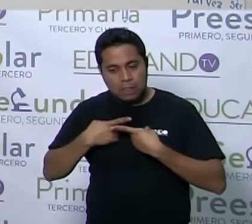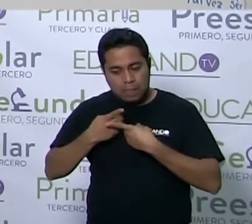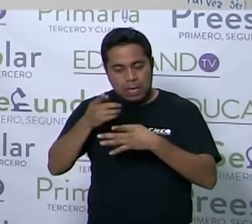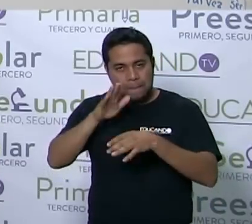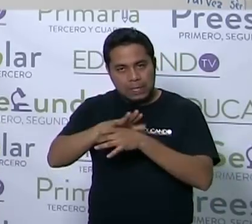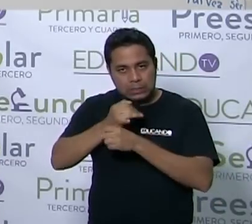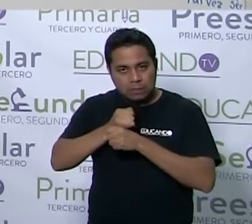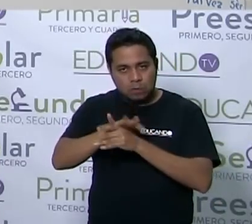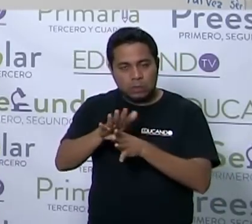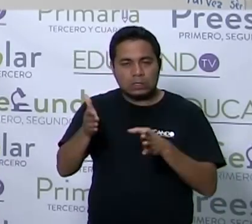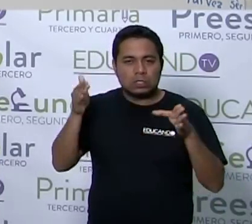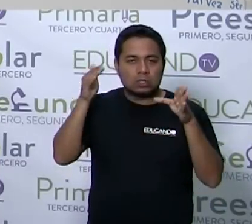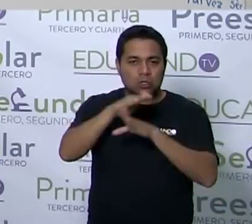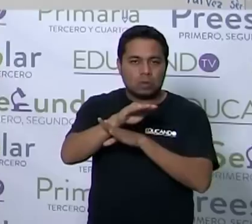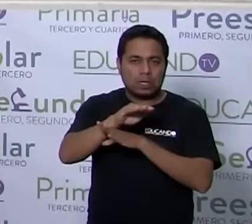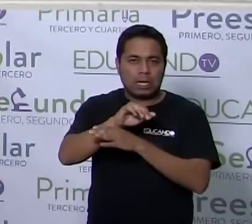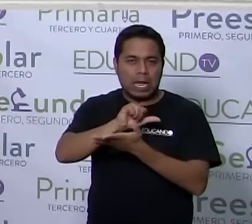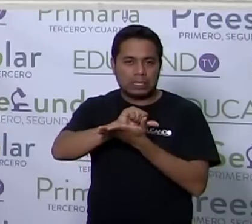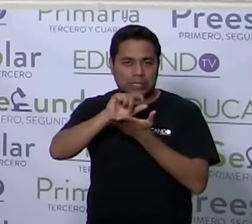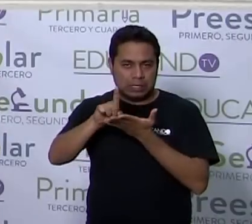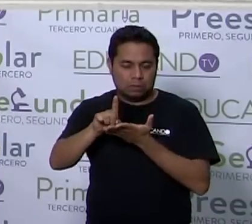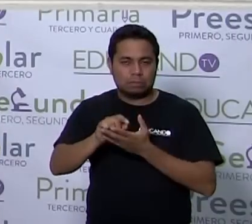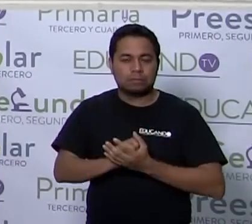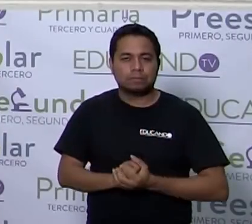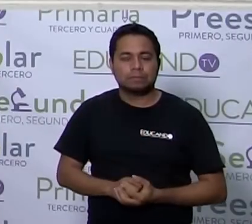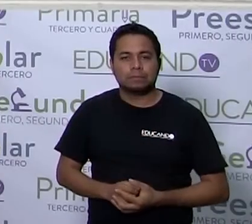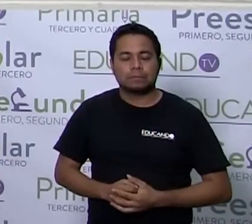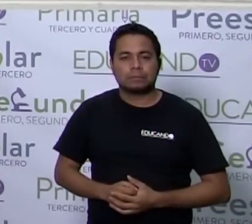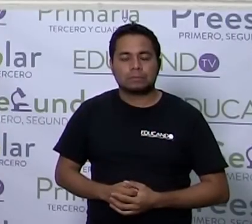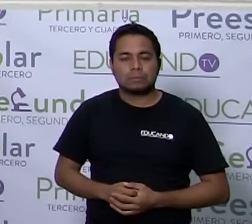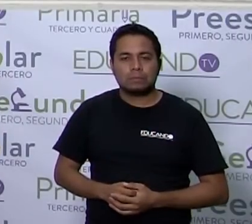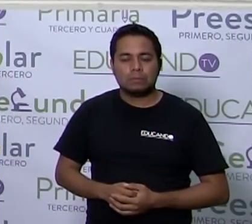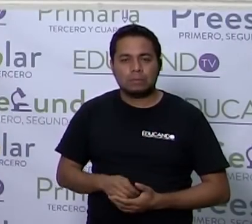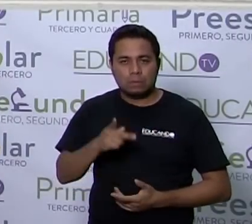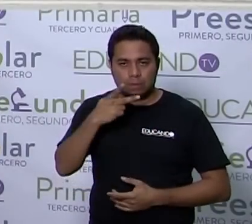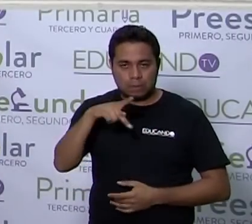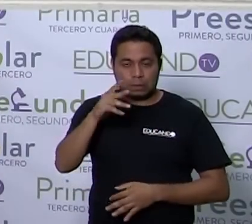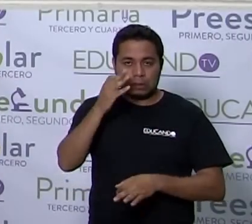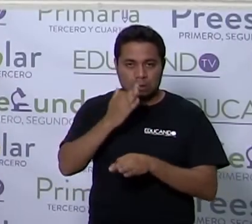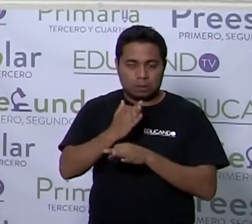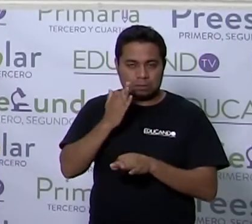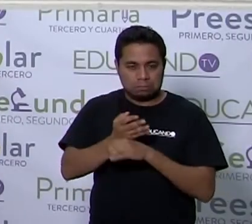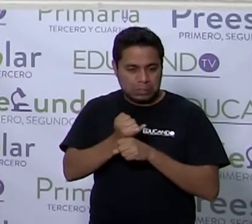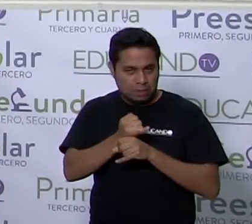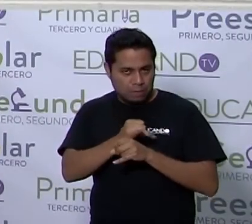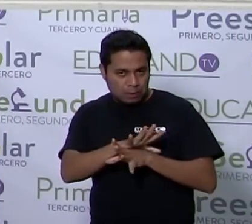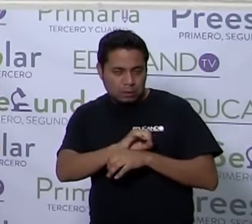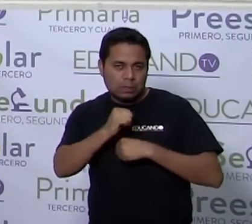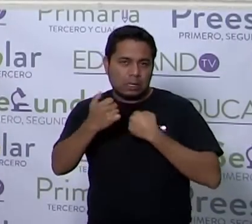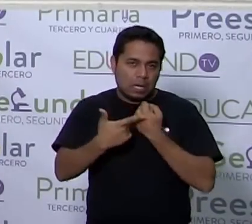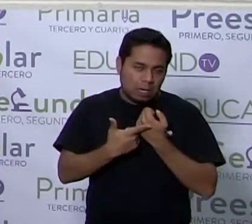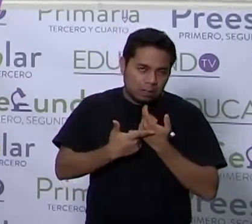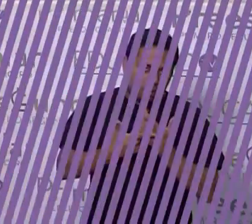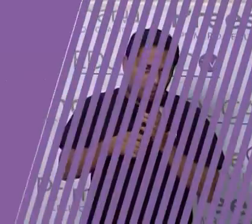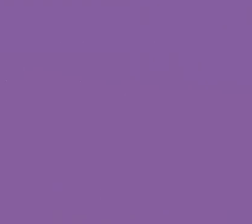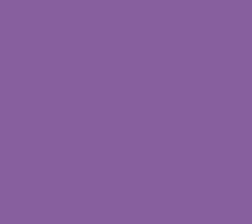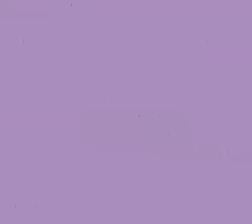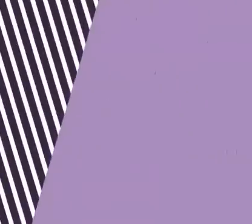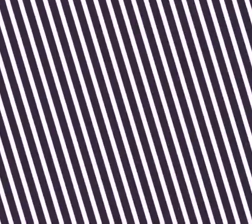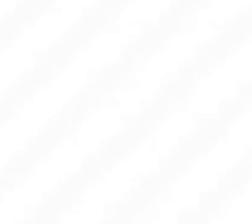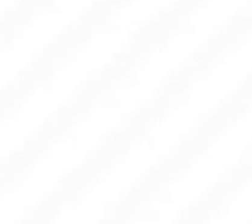sobre el adjetivo. Pero vamos a ver esta información en algunos ejemplos.